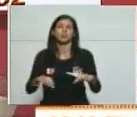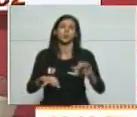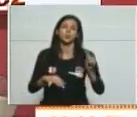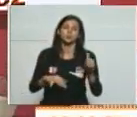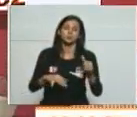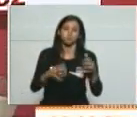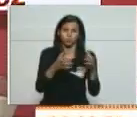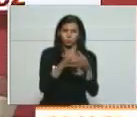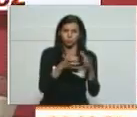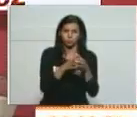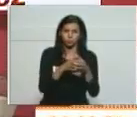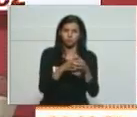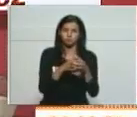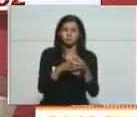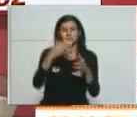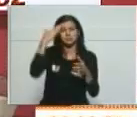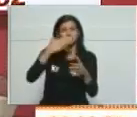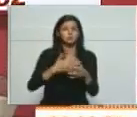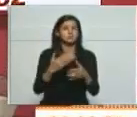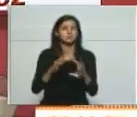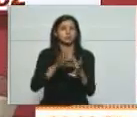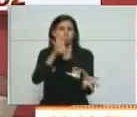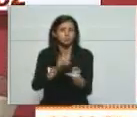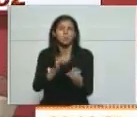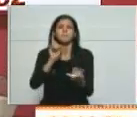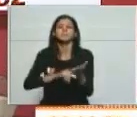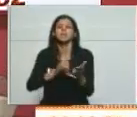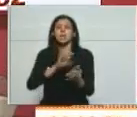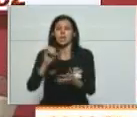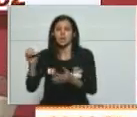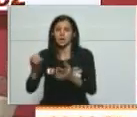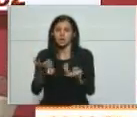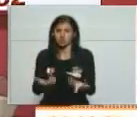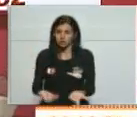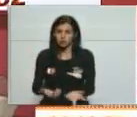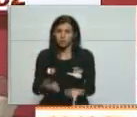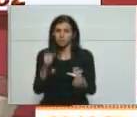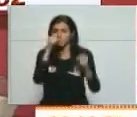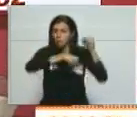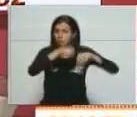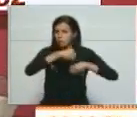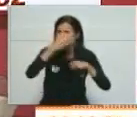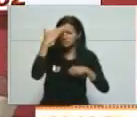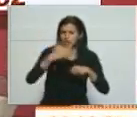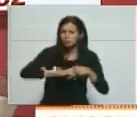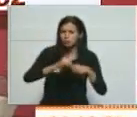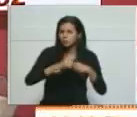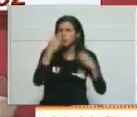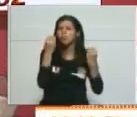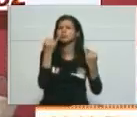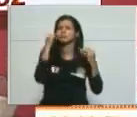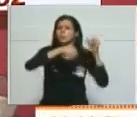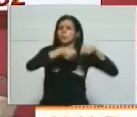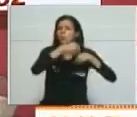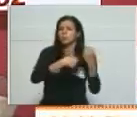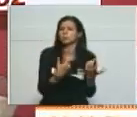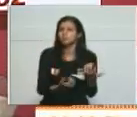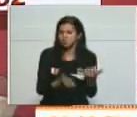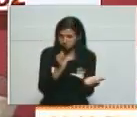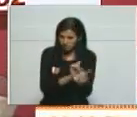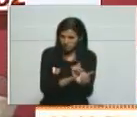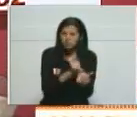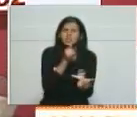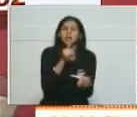o militares. ¿Cuántos habrá detenido por agresión a los funcionarios militares y policiales? Les aseguro que ninguno.